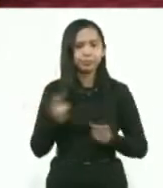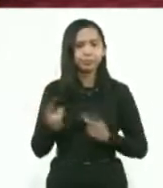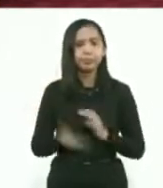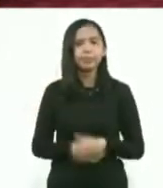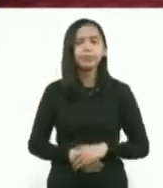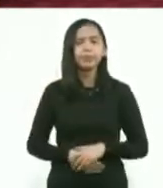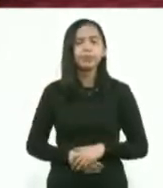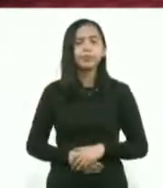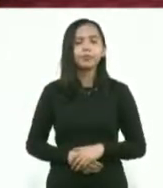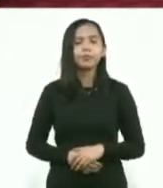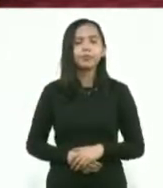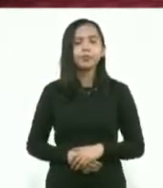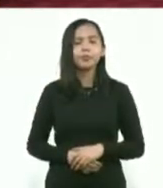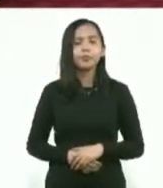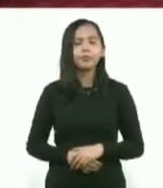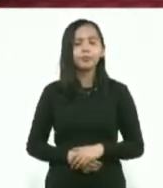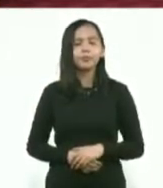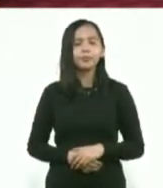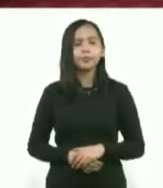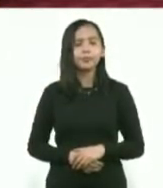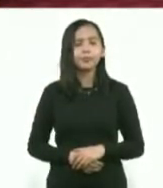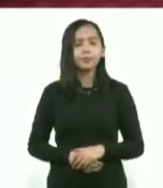Esteban?